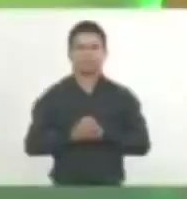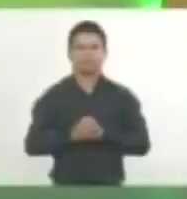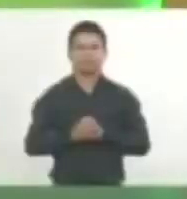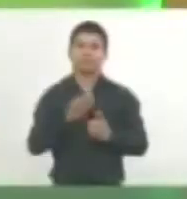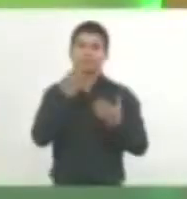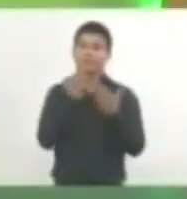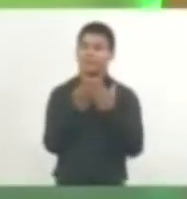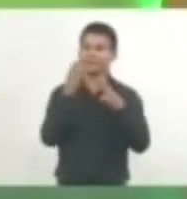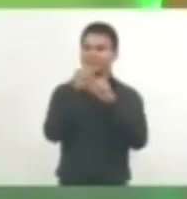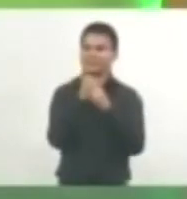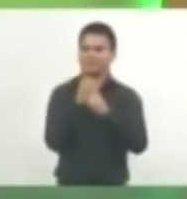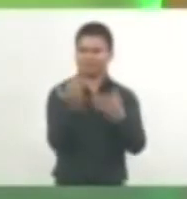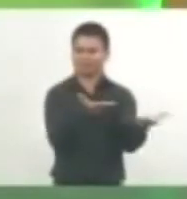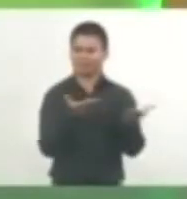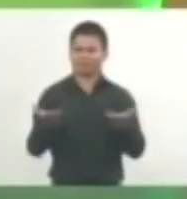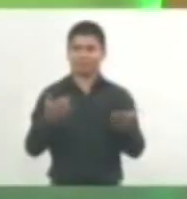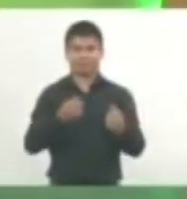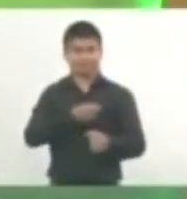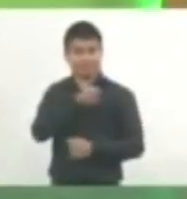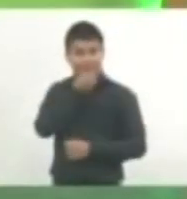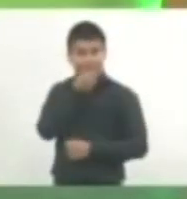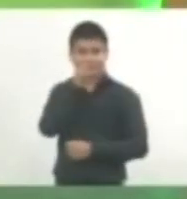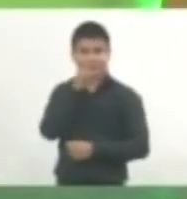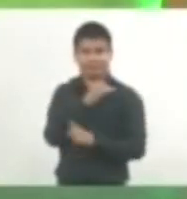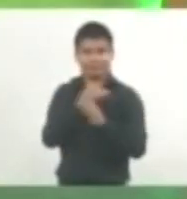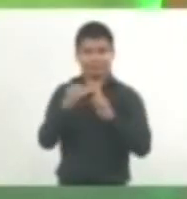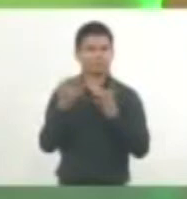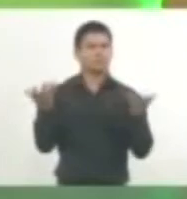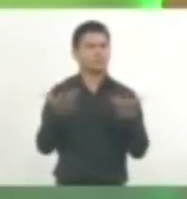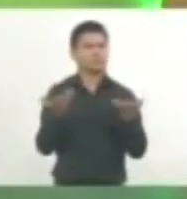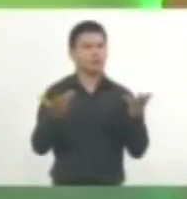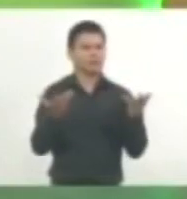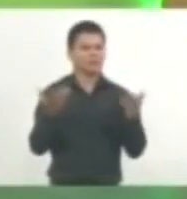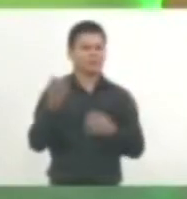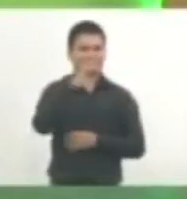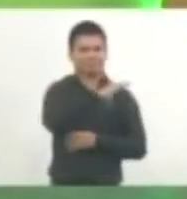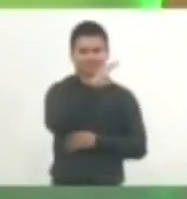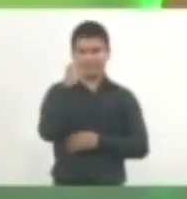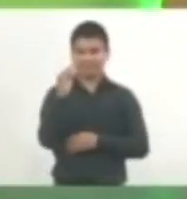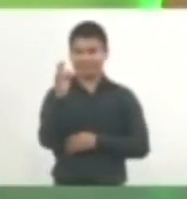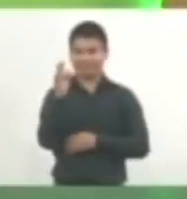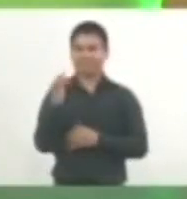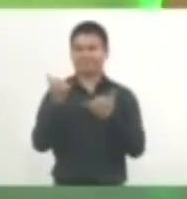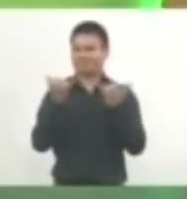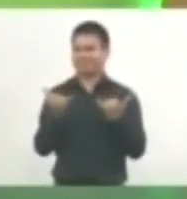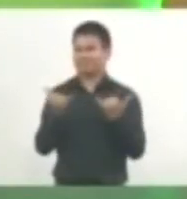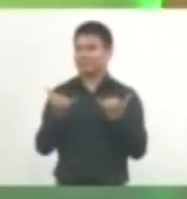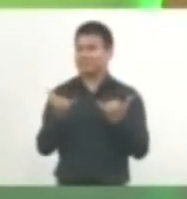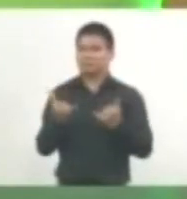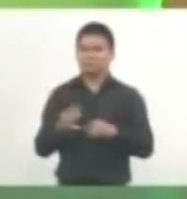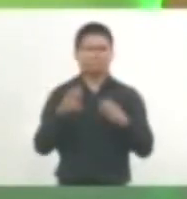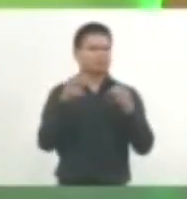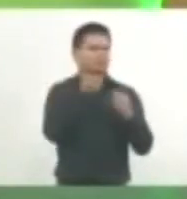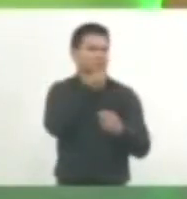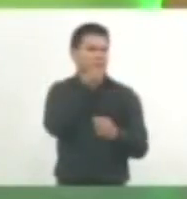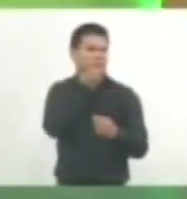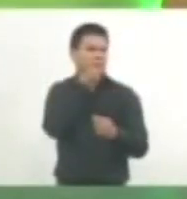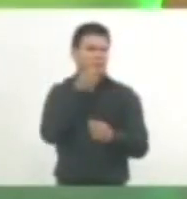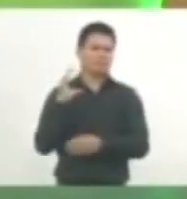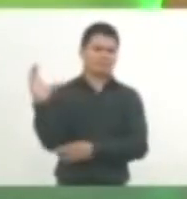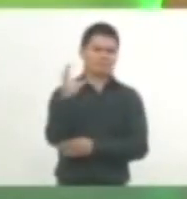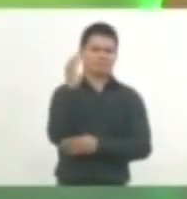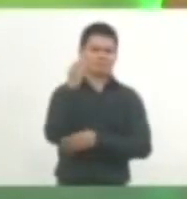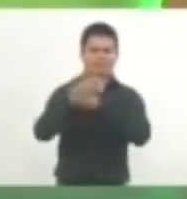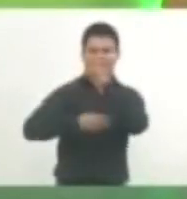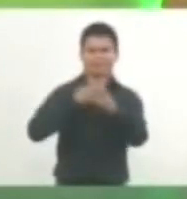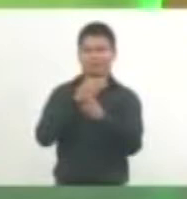Muy buenas noches, estas son las noticias de las 6:30 por aquí, por Telecaribe. Las noticias de la región, Colombia y el mundo están aquí y ahora.